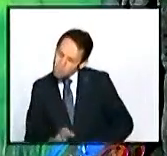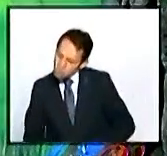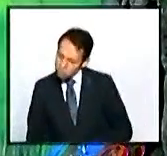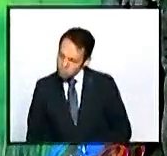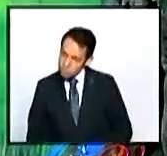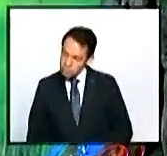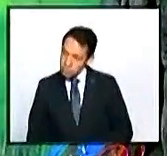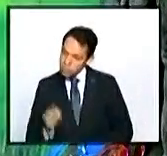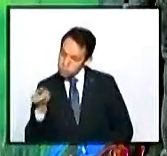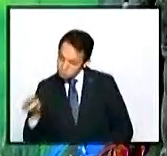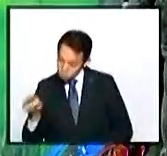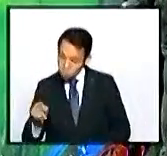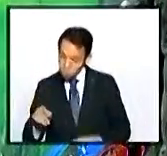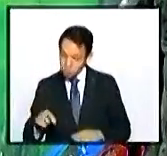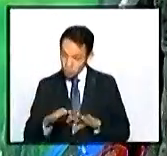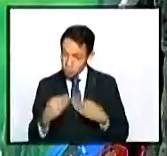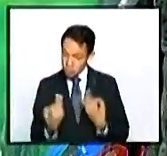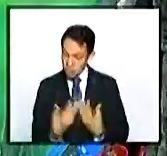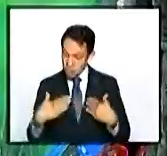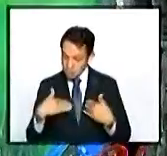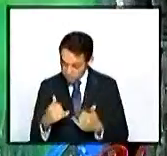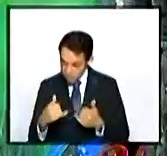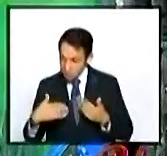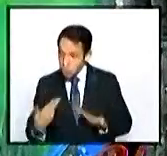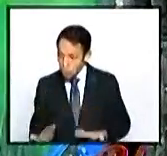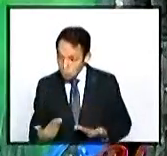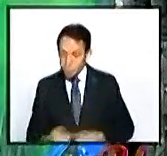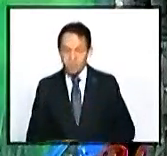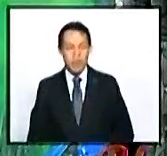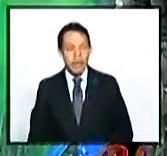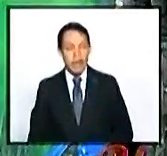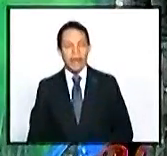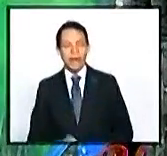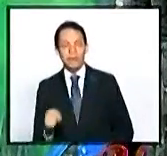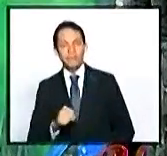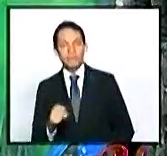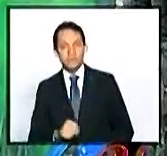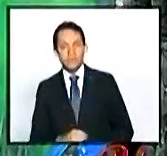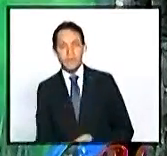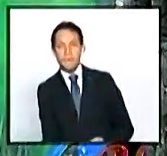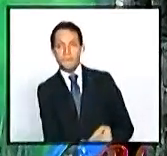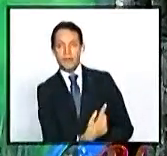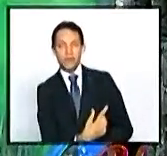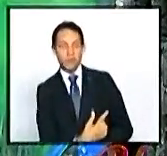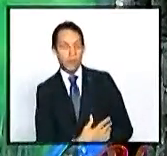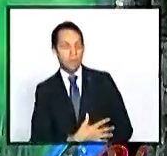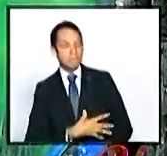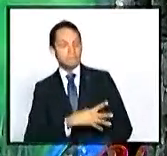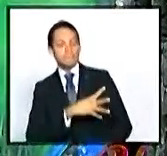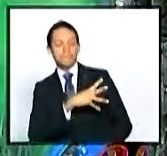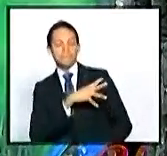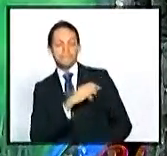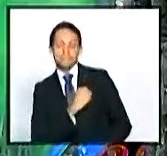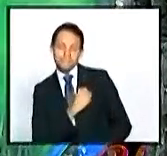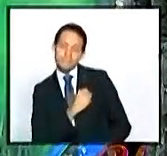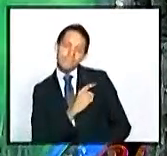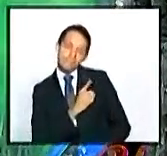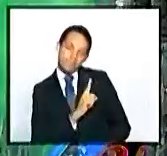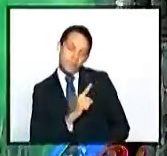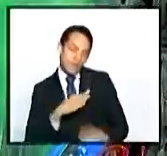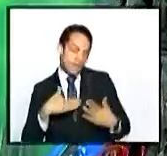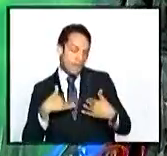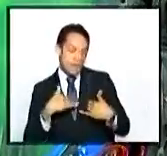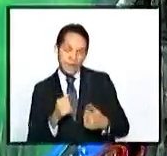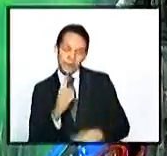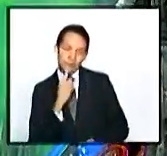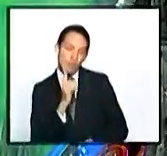¿Es usted o no feliz? Y esas preguntas impactan mucho al paciente porque se da cuenta uno que